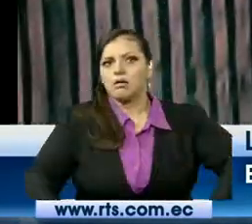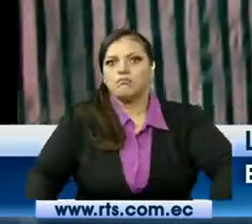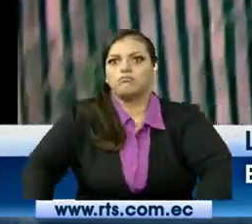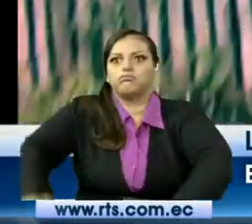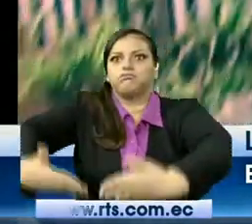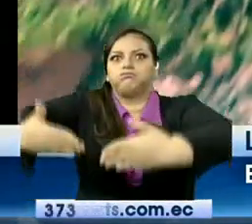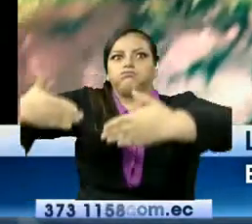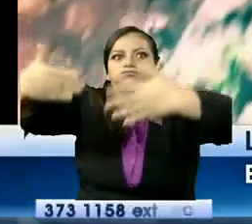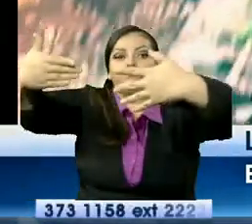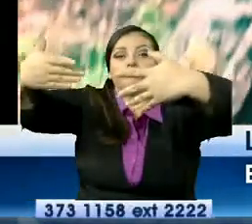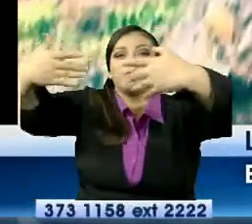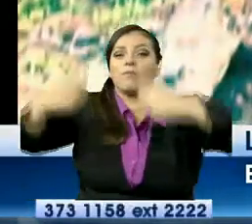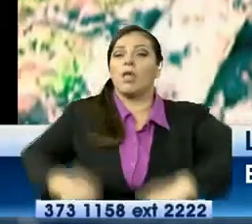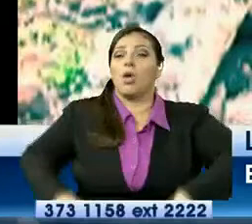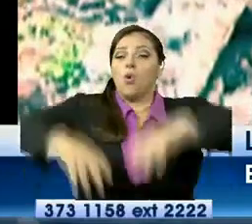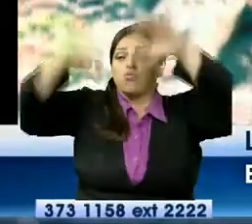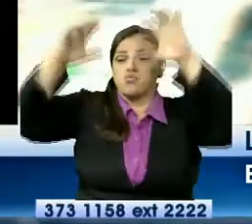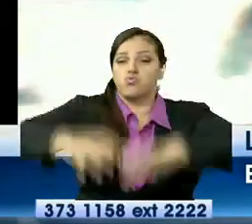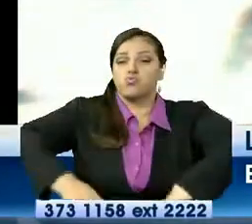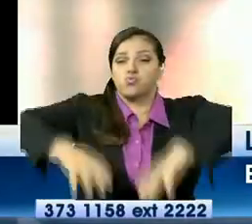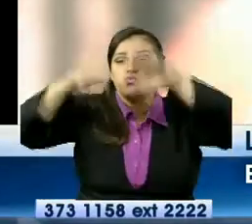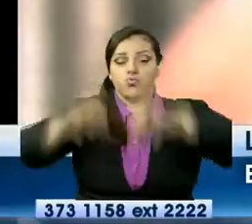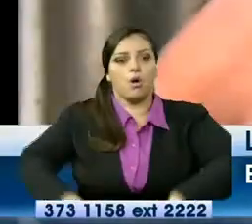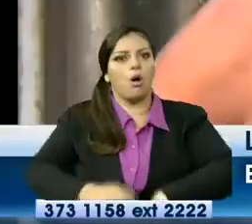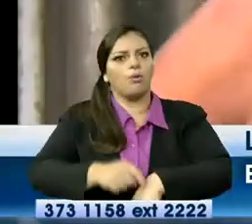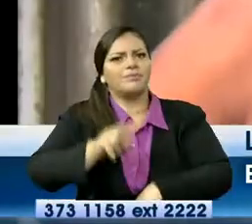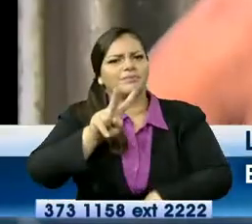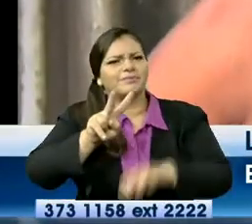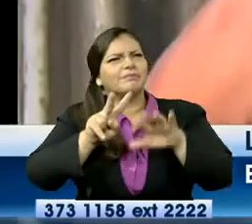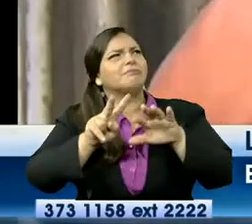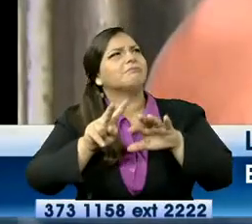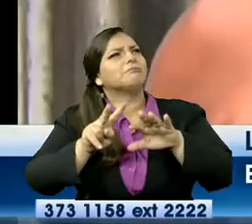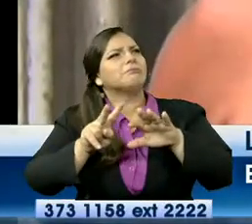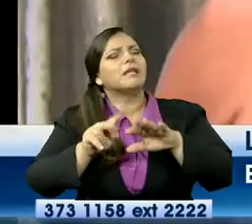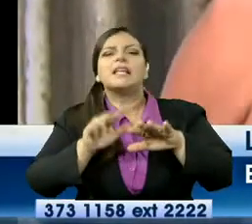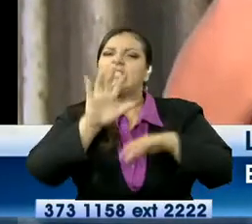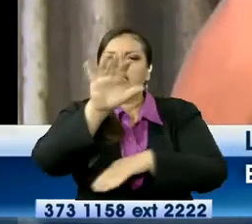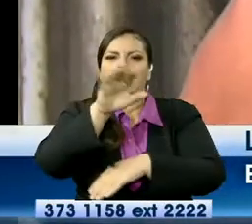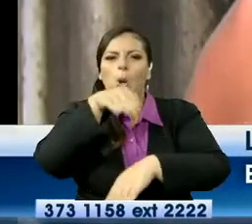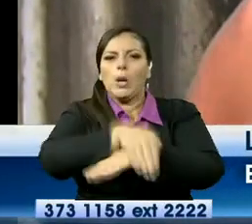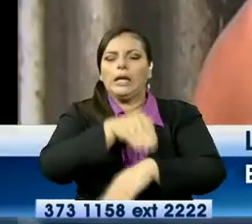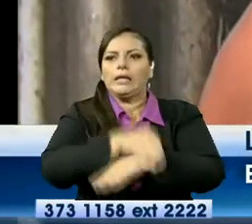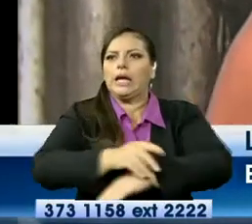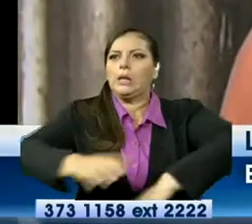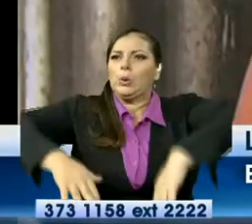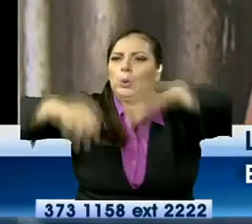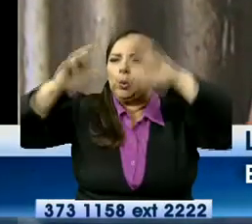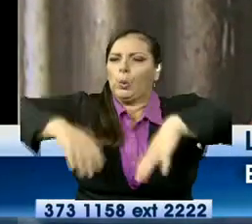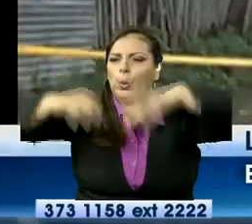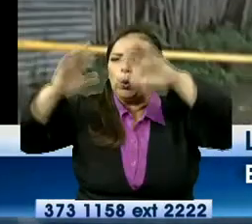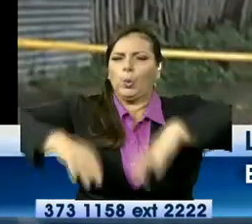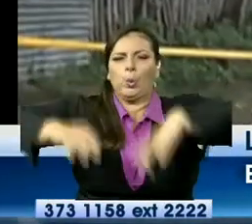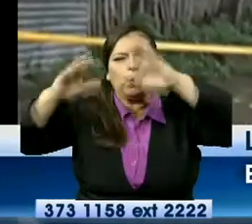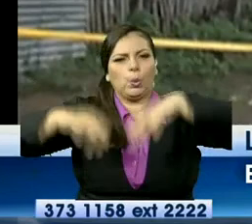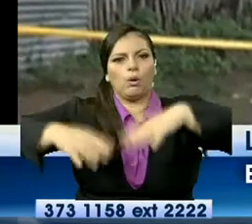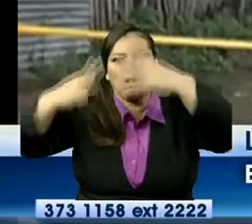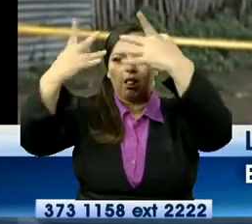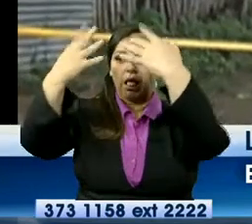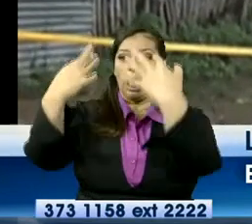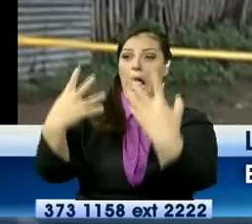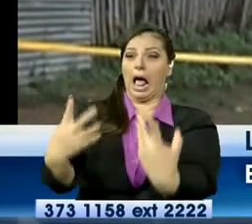las 17 horas, el muro se derrumbó. Ahí ya unos niños ya han pasado, pero antes ya han pasado y ya pues no